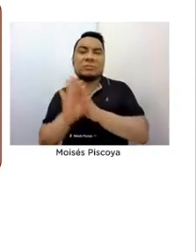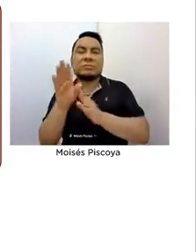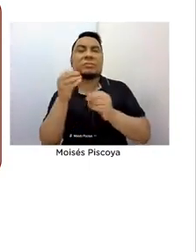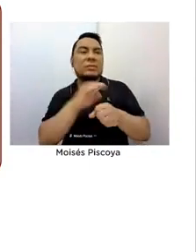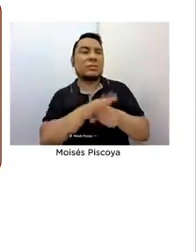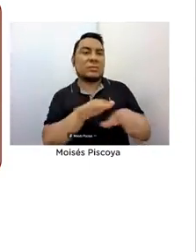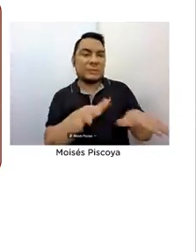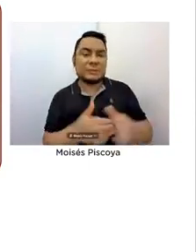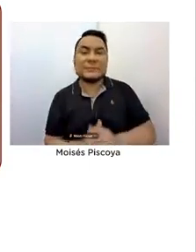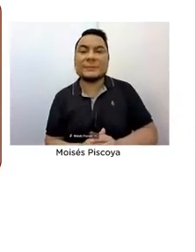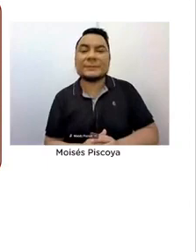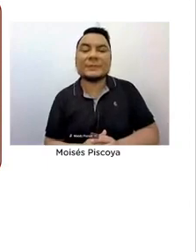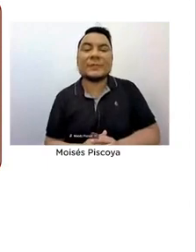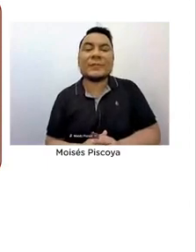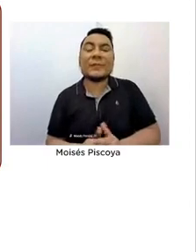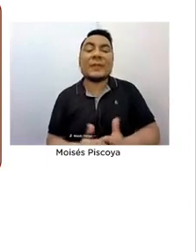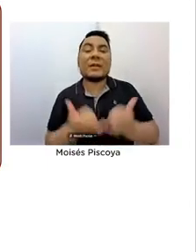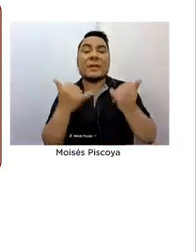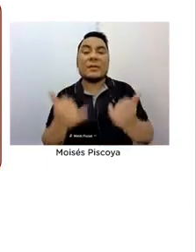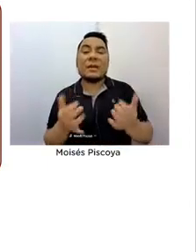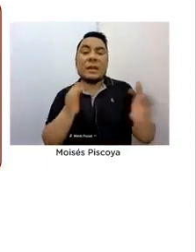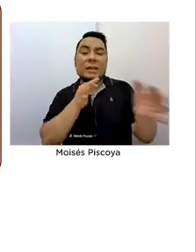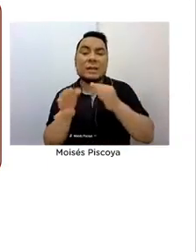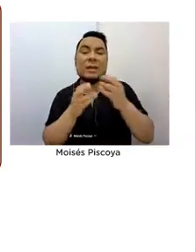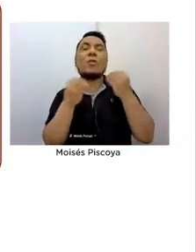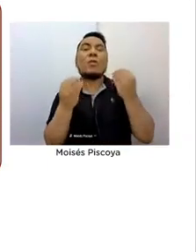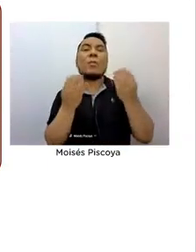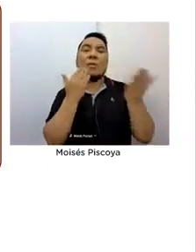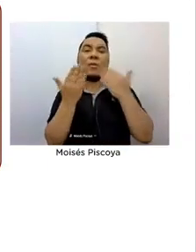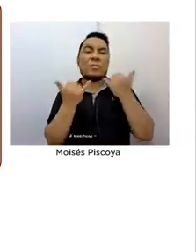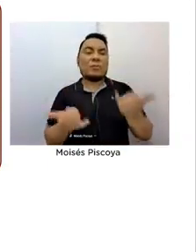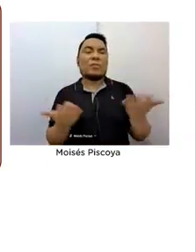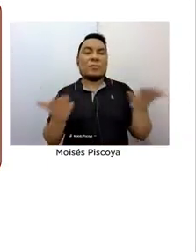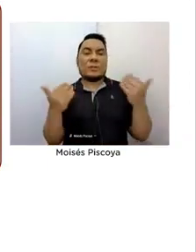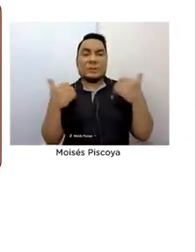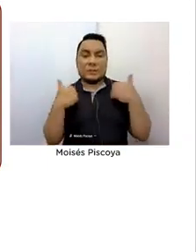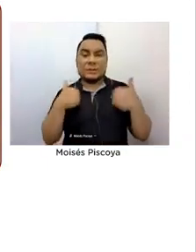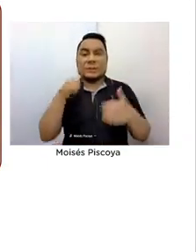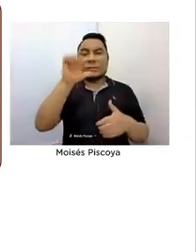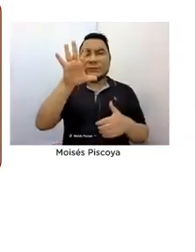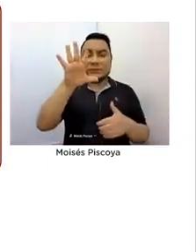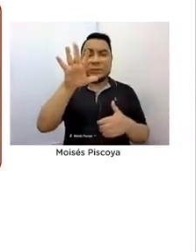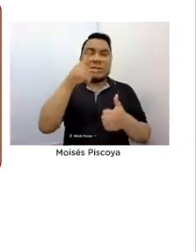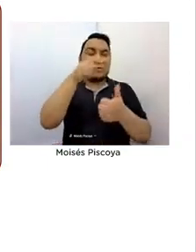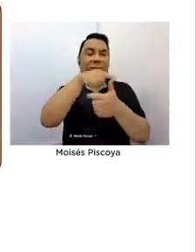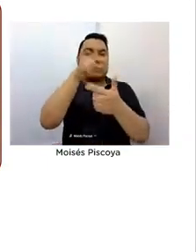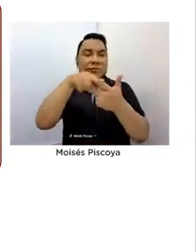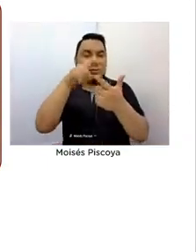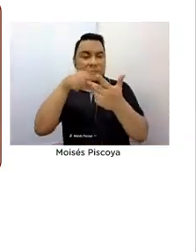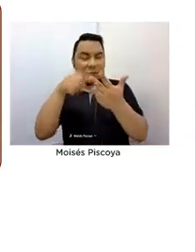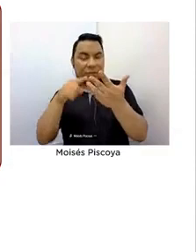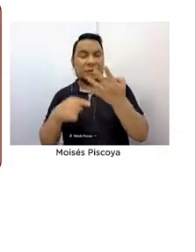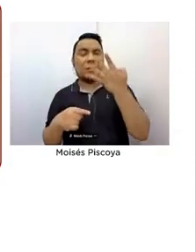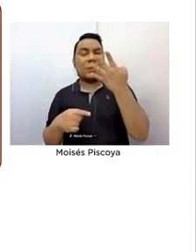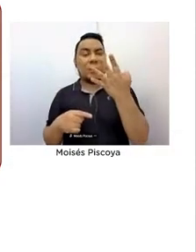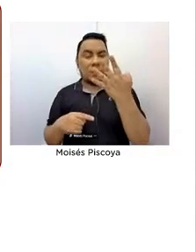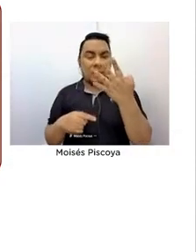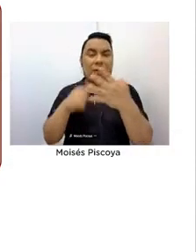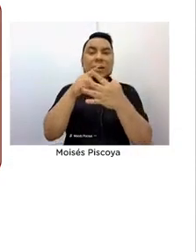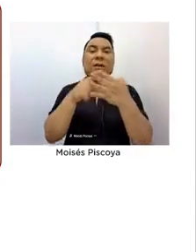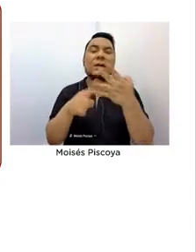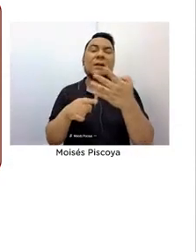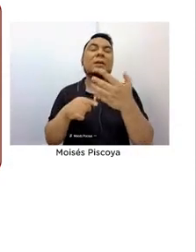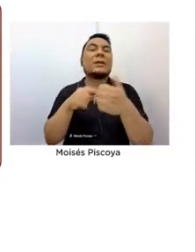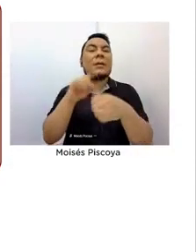COVID. Ahora pasaré a explicarles la dinámica del evento. Vamos a tener 5 bloques. Los 4 primeros bloques